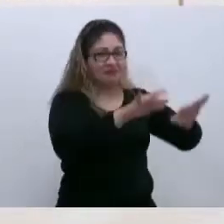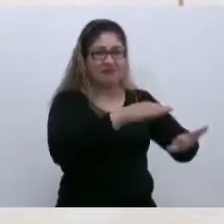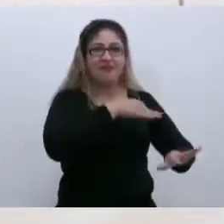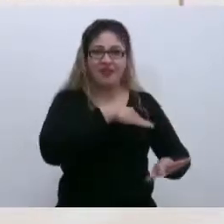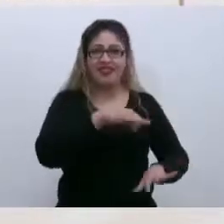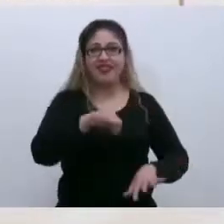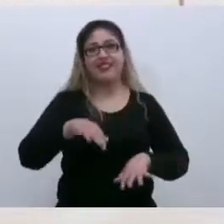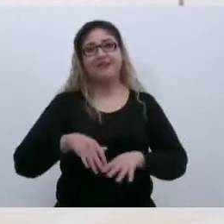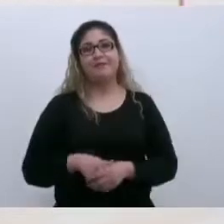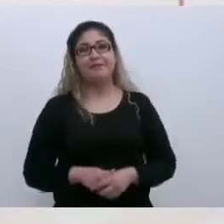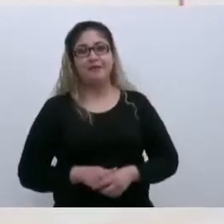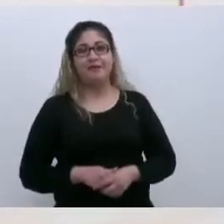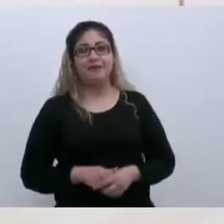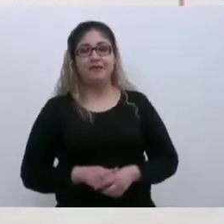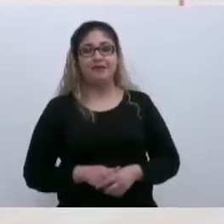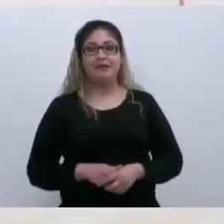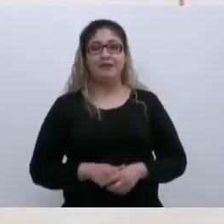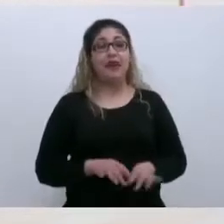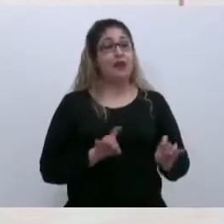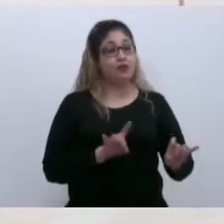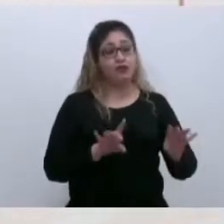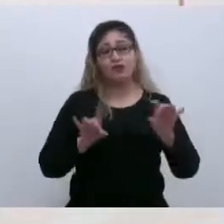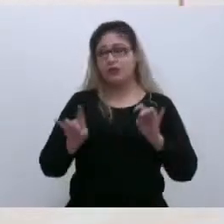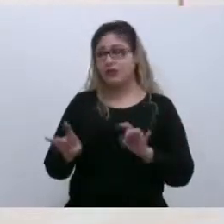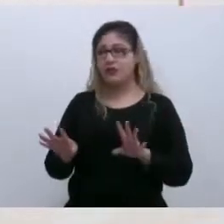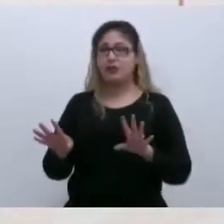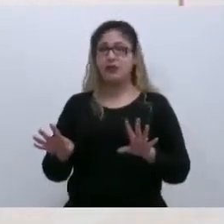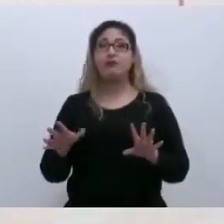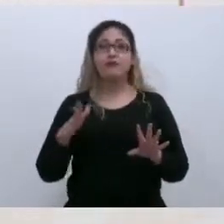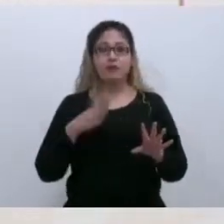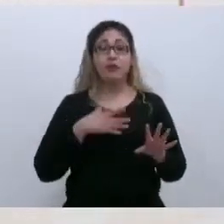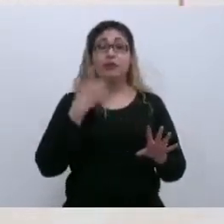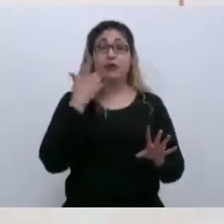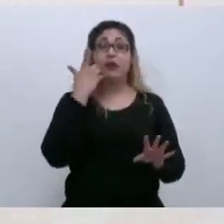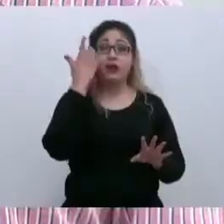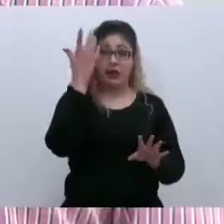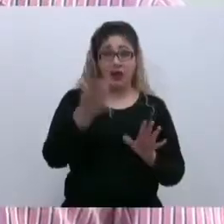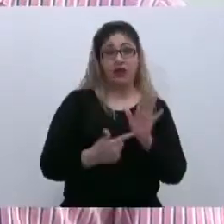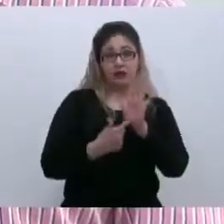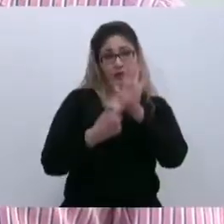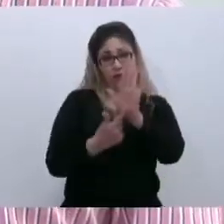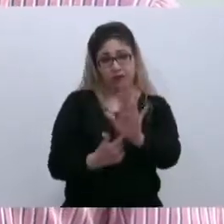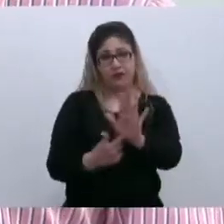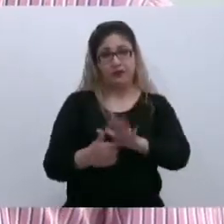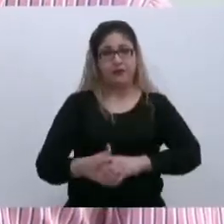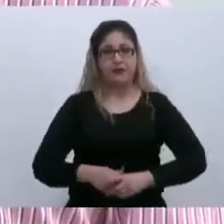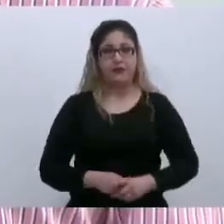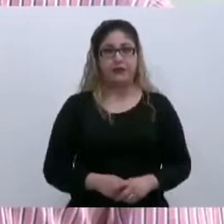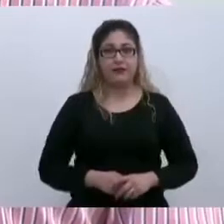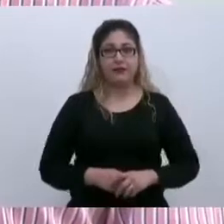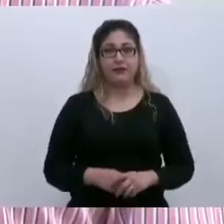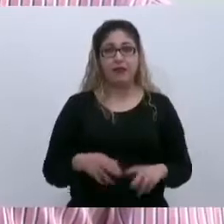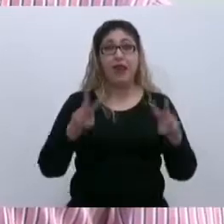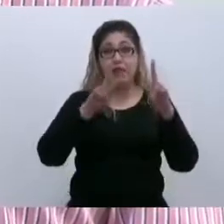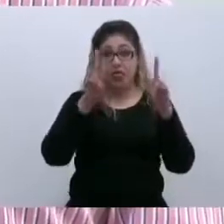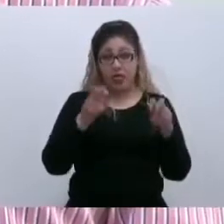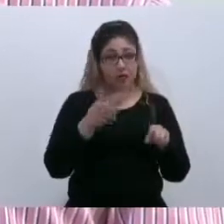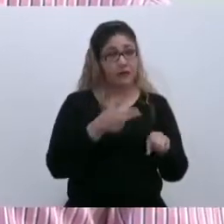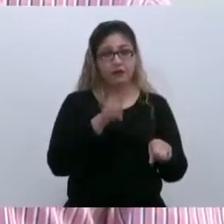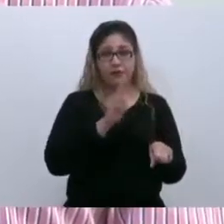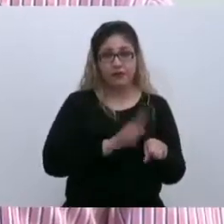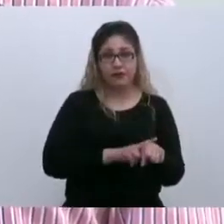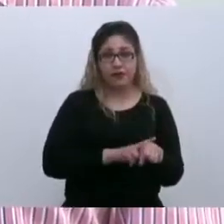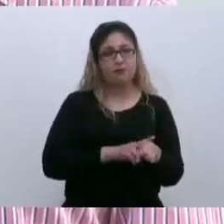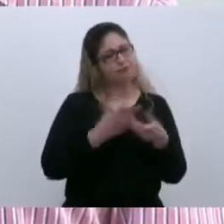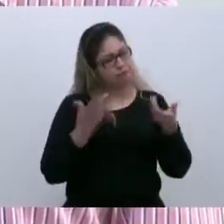dos situaciones quería yo exponer: lo relacionado con el hospital, que nos da